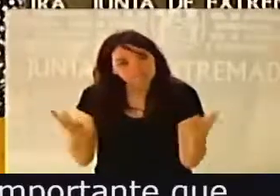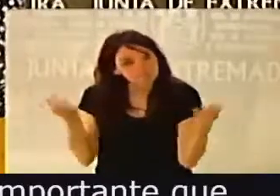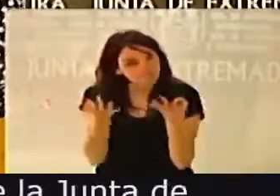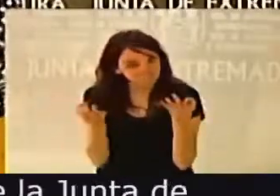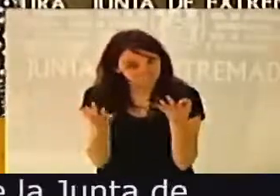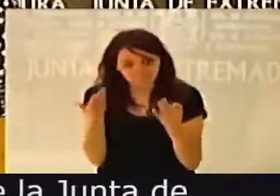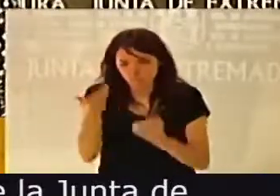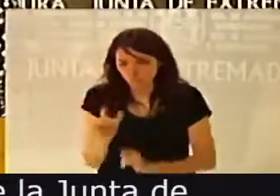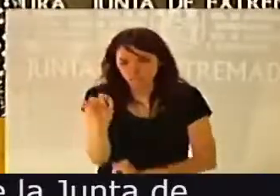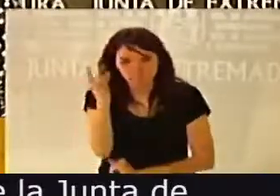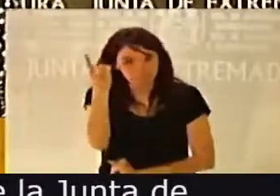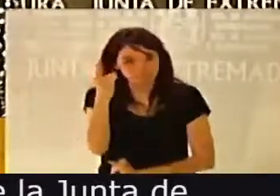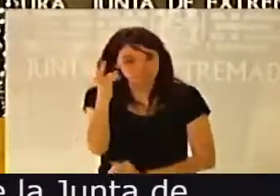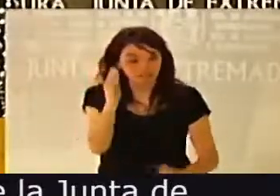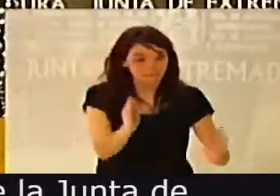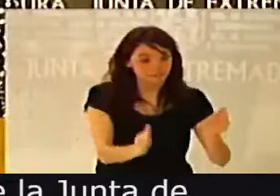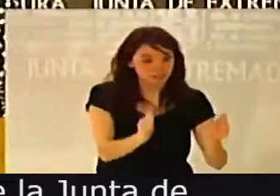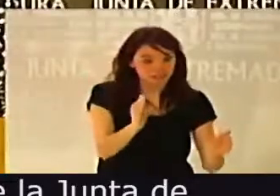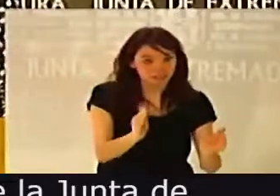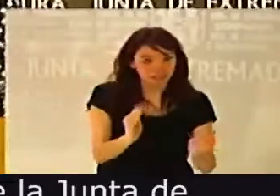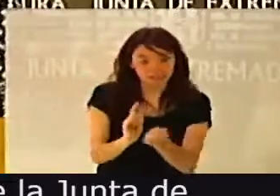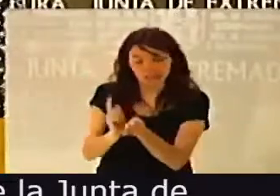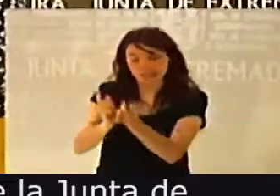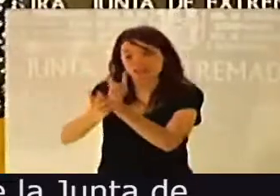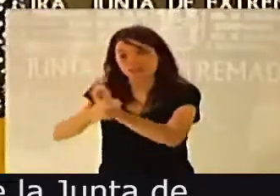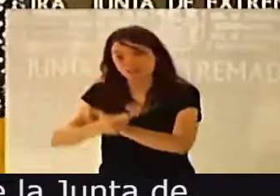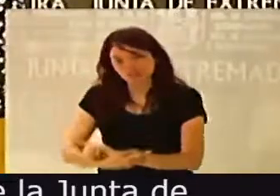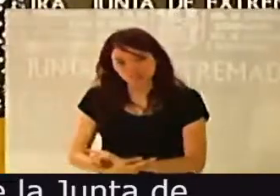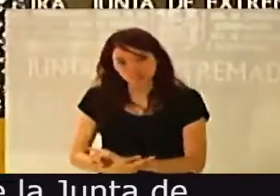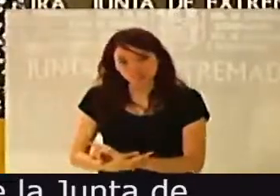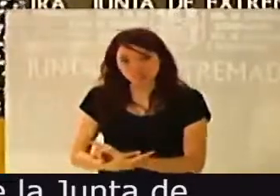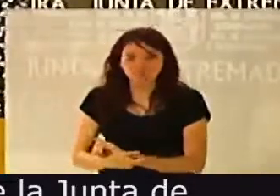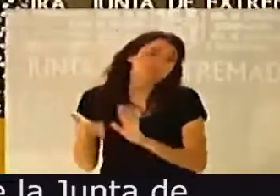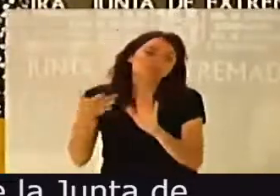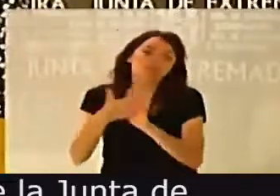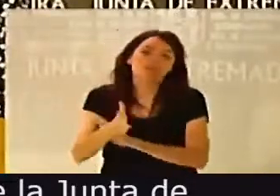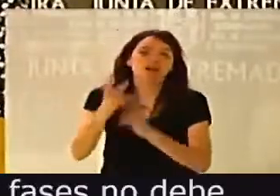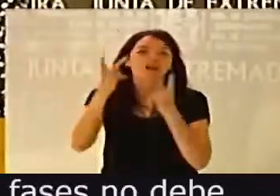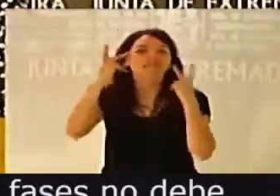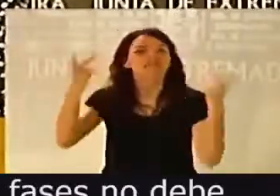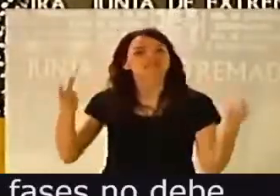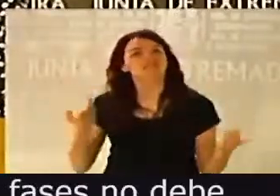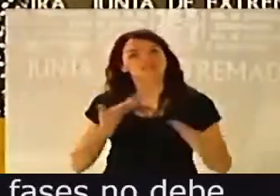el pase de fases no debe hacer que nos relajemos